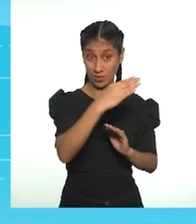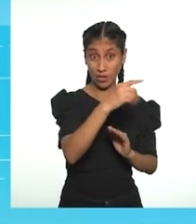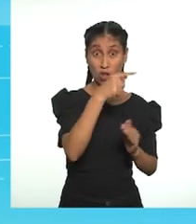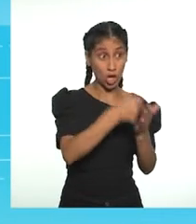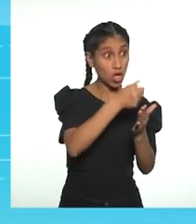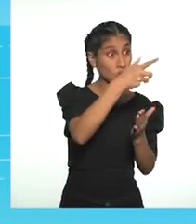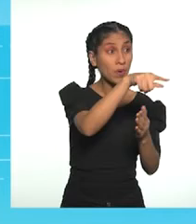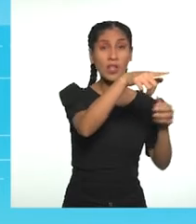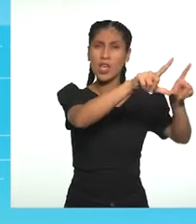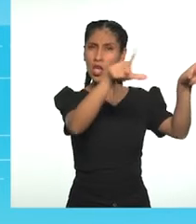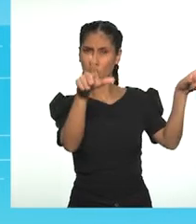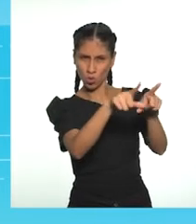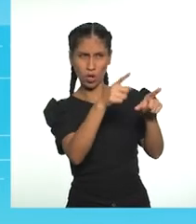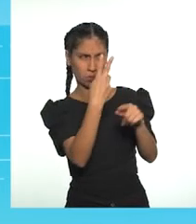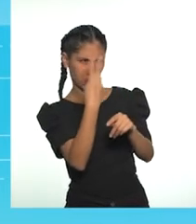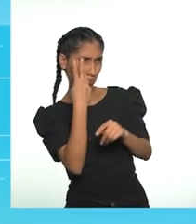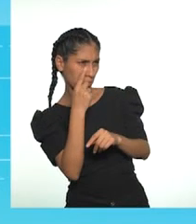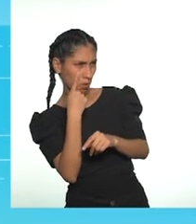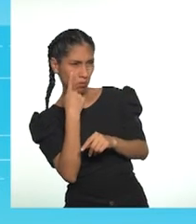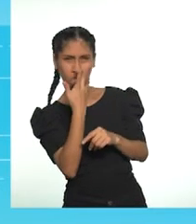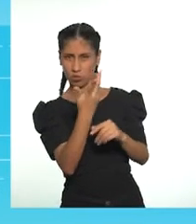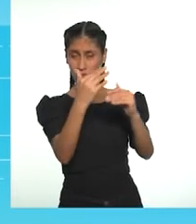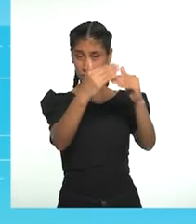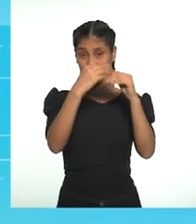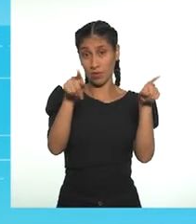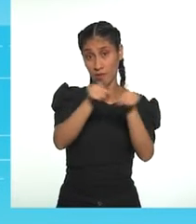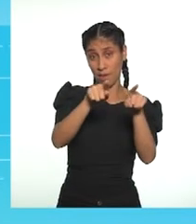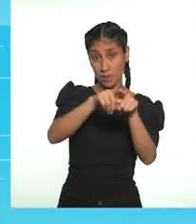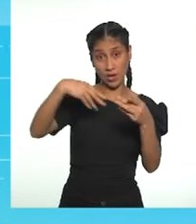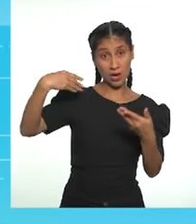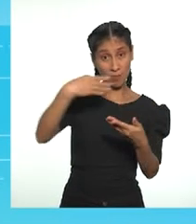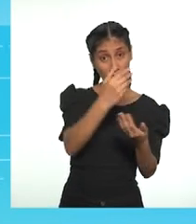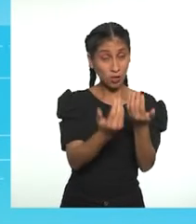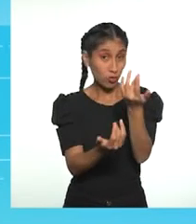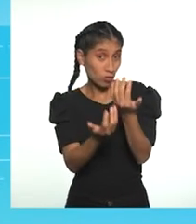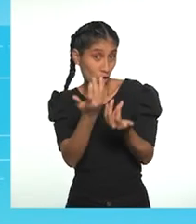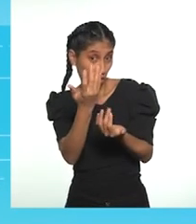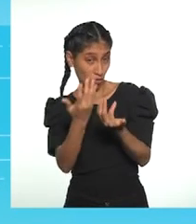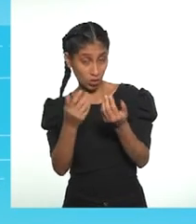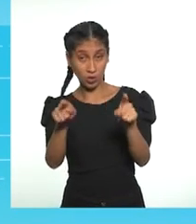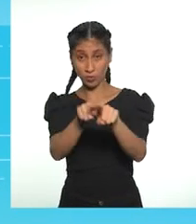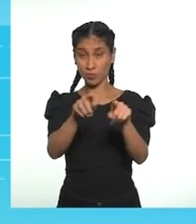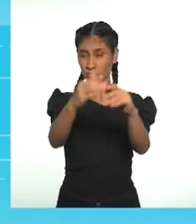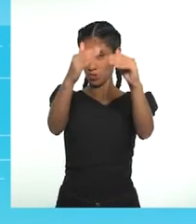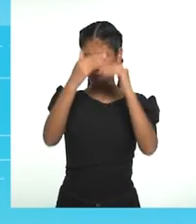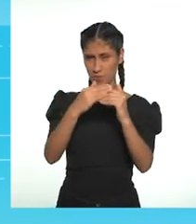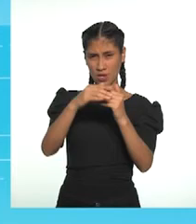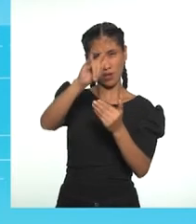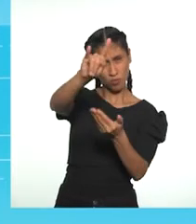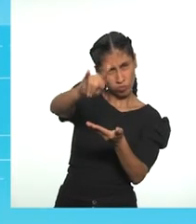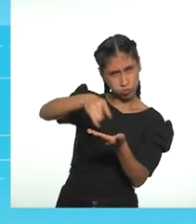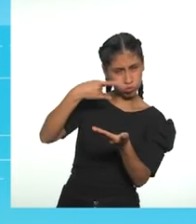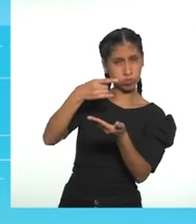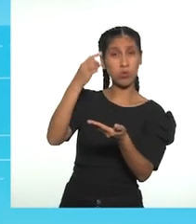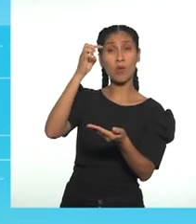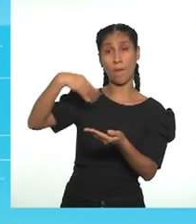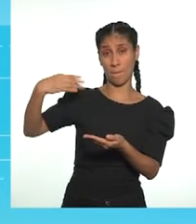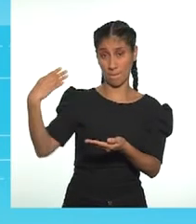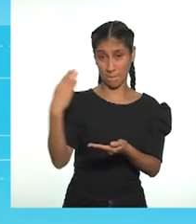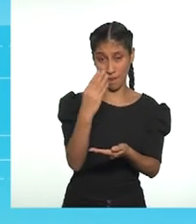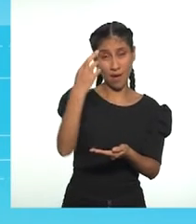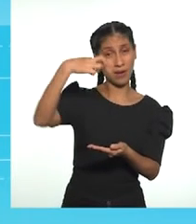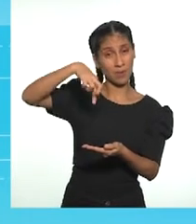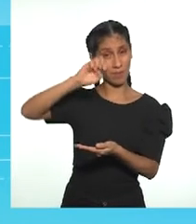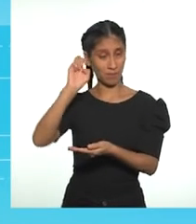confianza. 9. Opta por consumirlo a la plancha o sancochado. 10. Descarga el aplicativo